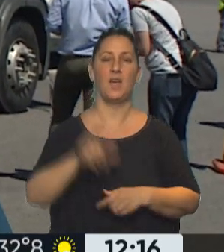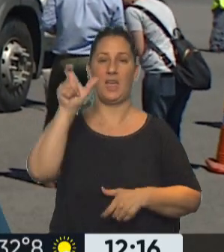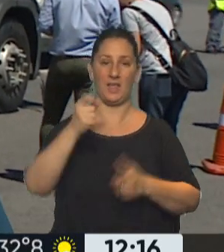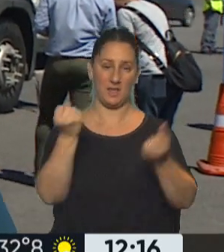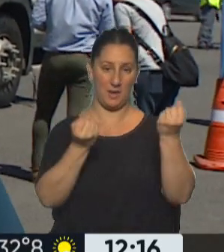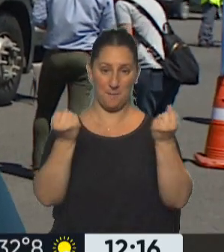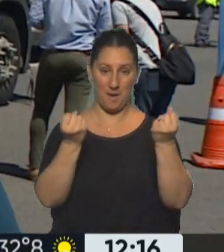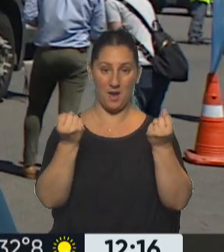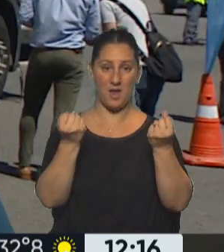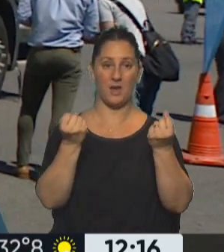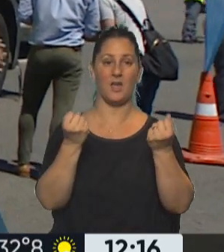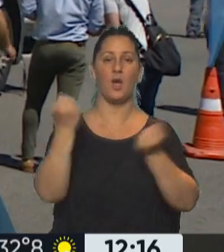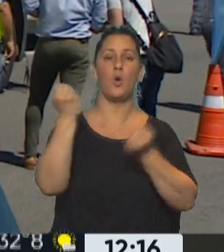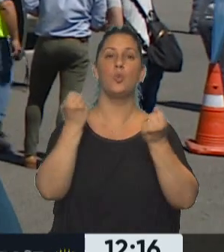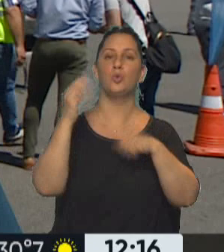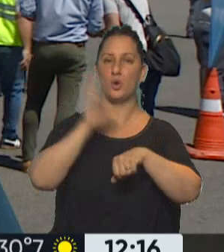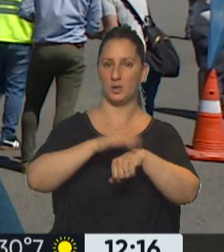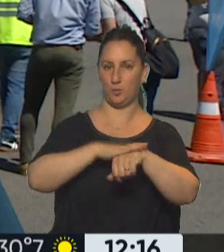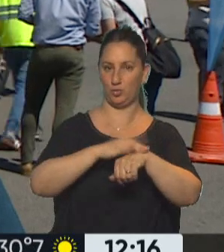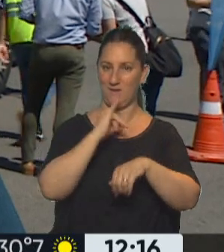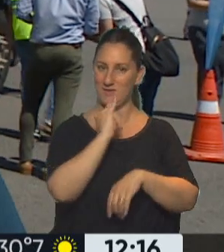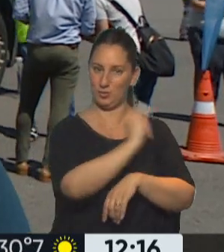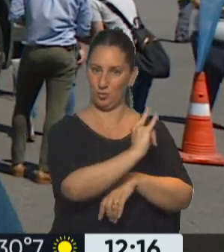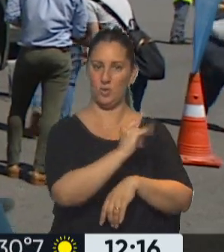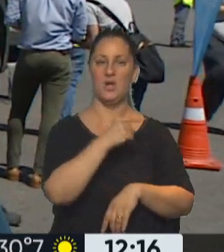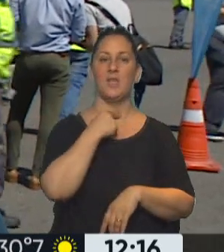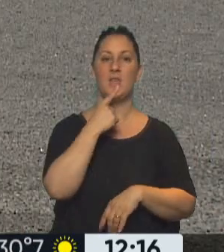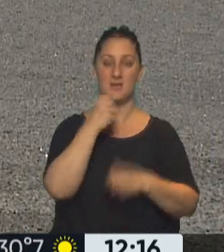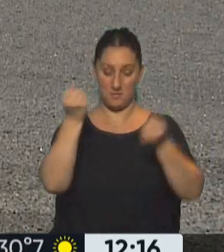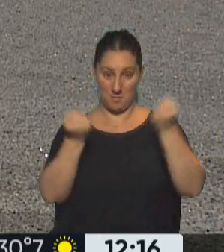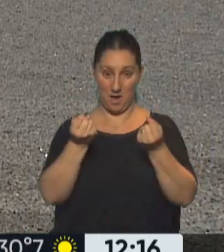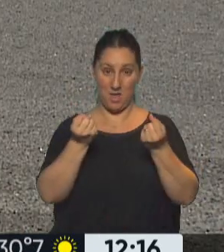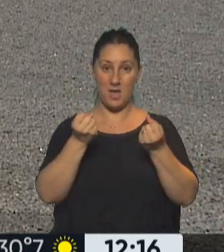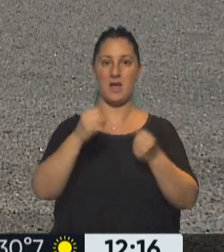tienen que ser conductor designado. Esto quiere decir que tienen que tener alcohol cero en sangre.